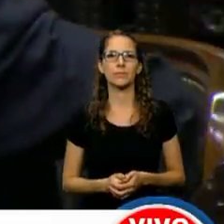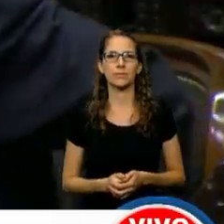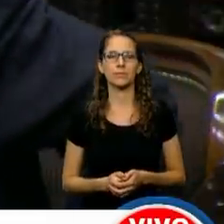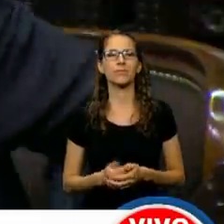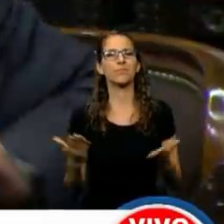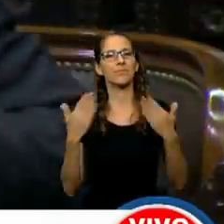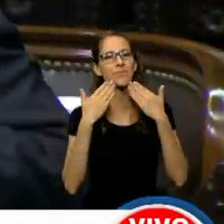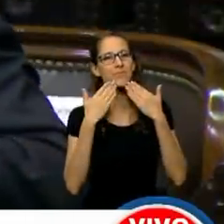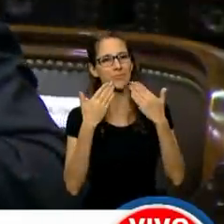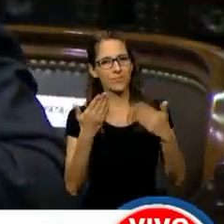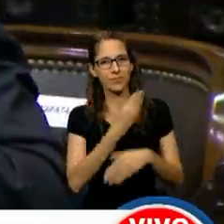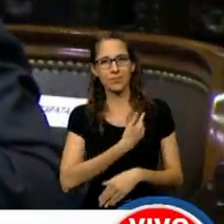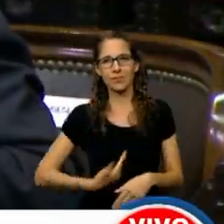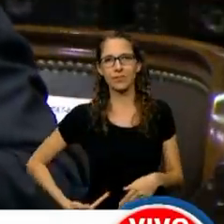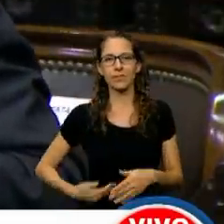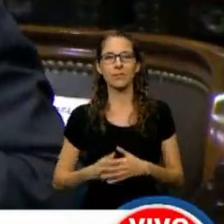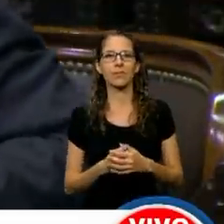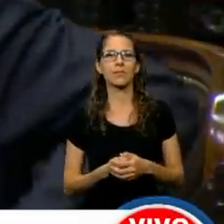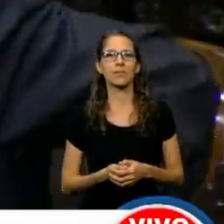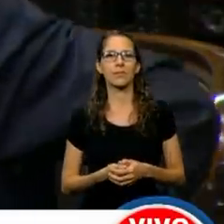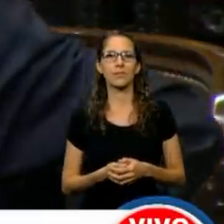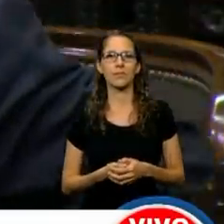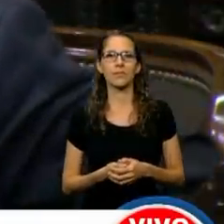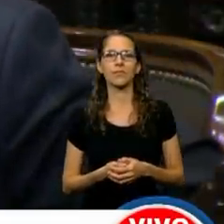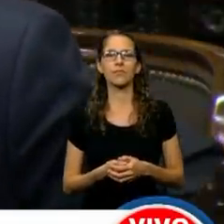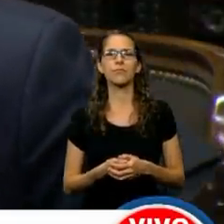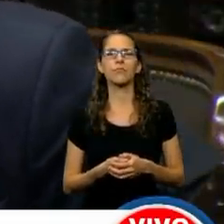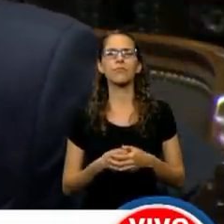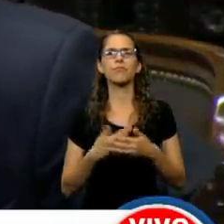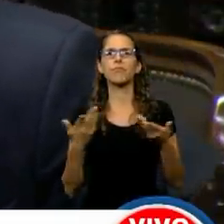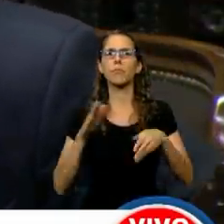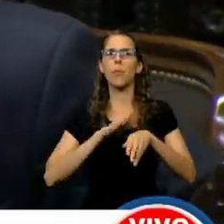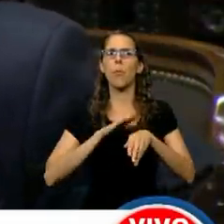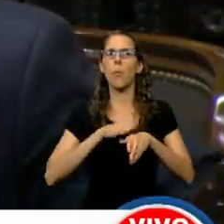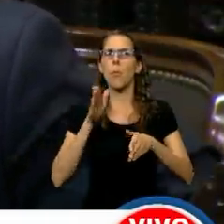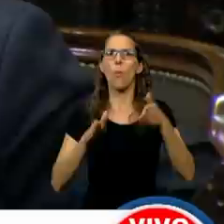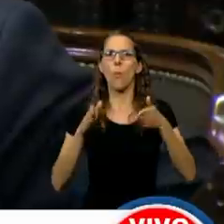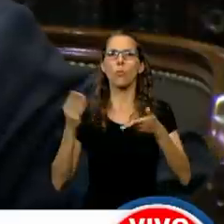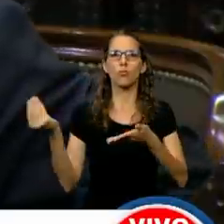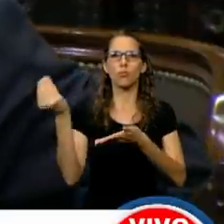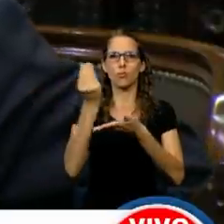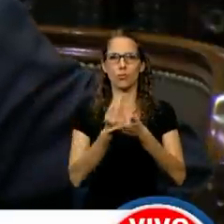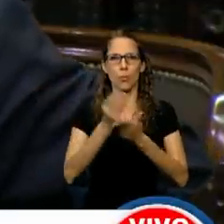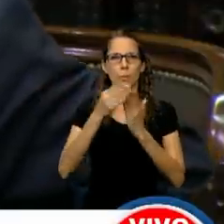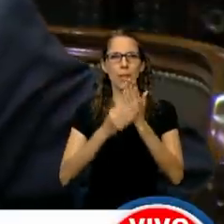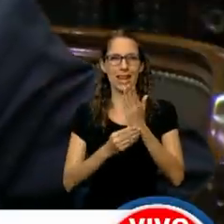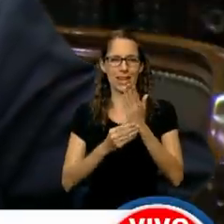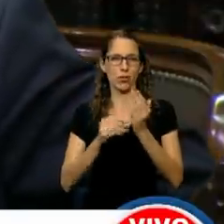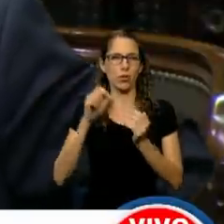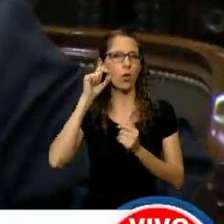gracias señor presidente cuando se presentó el ministro guzmán